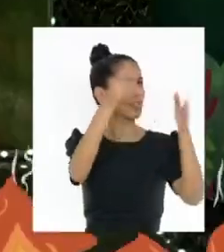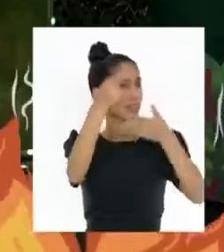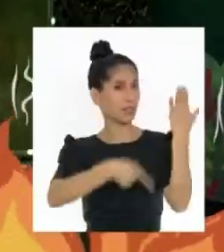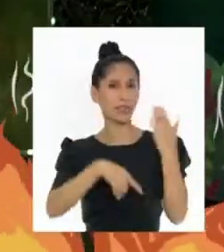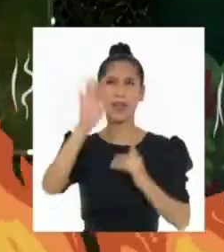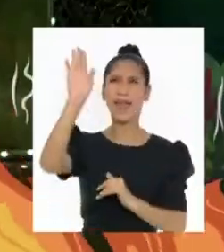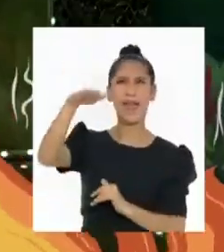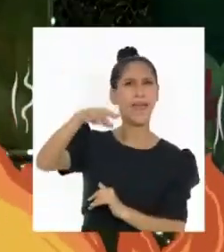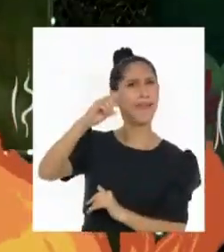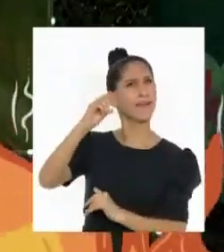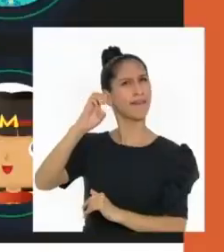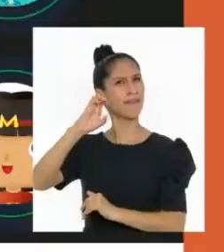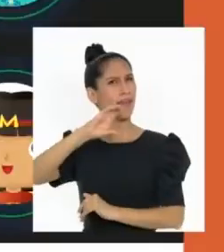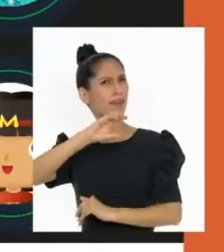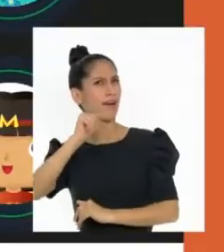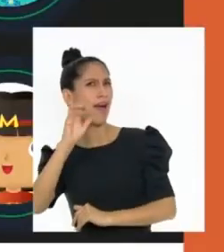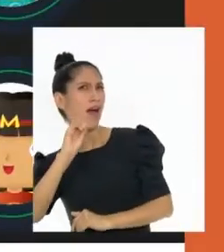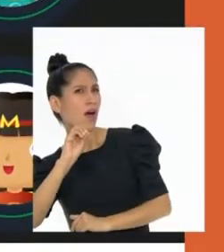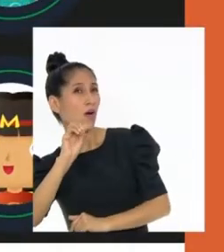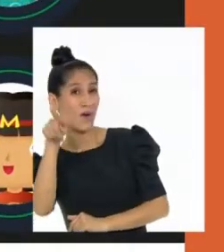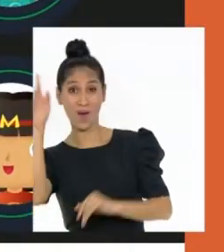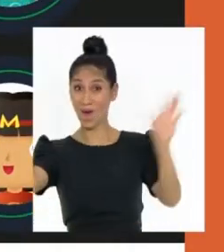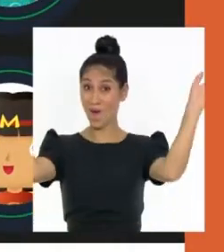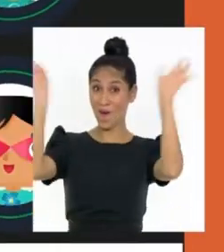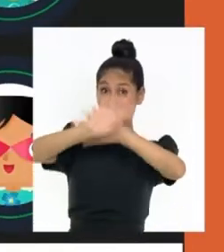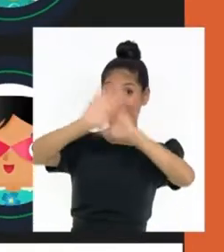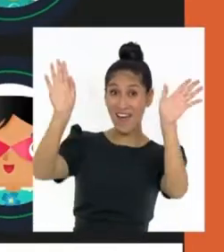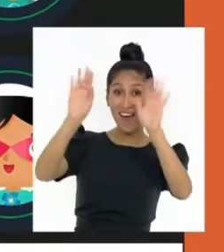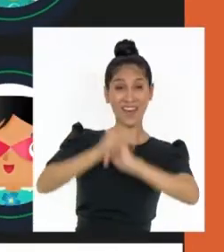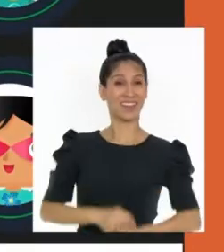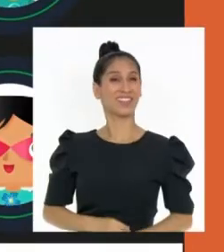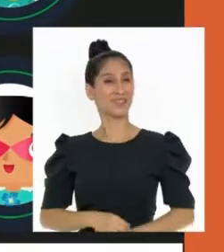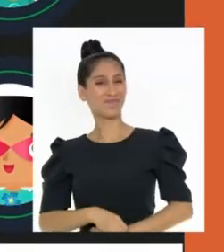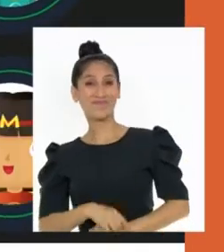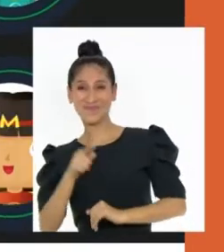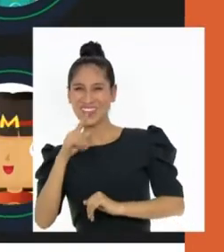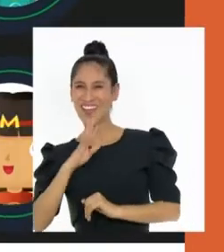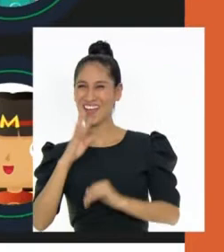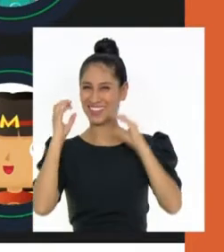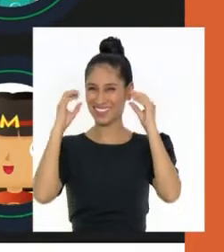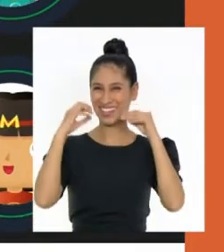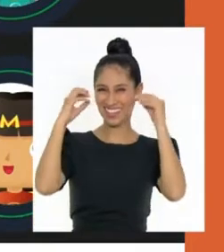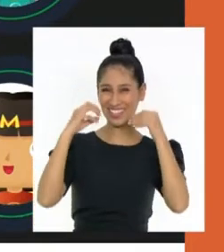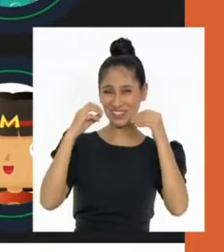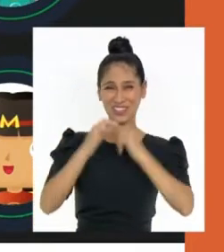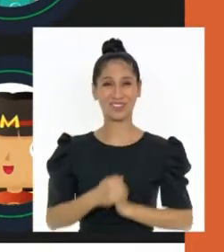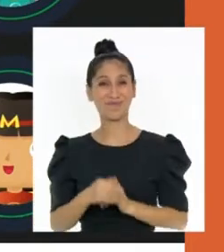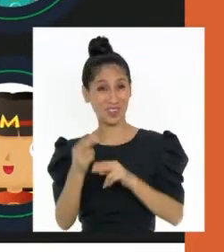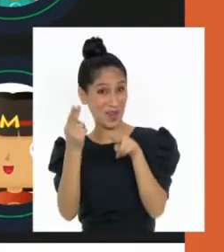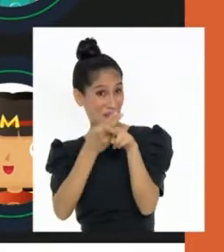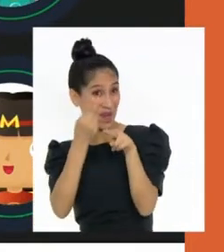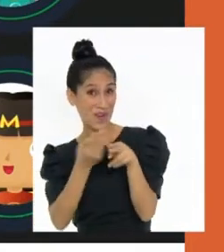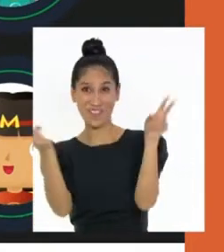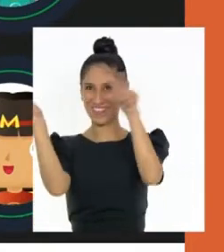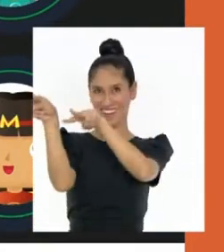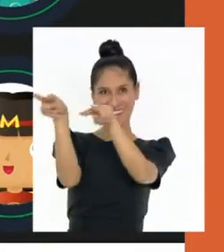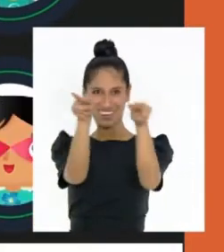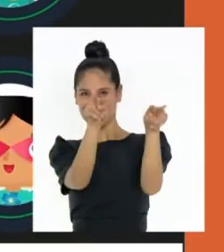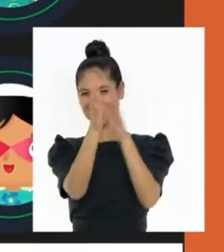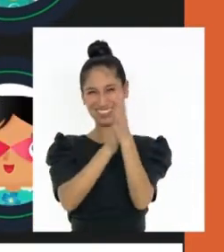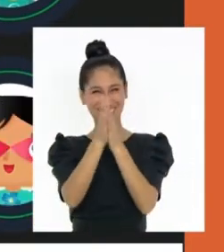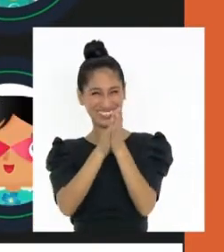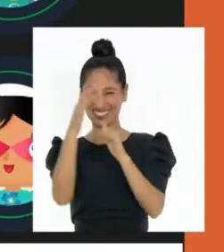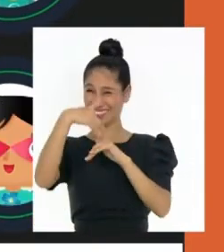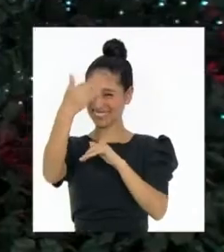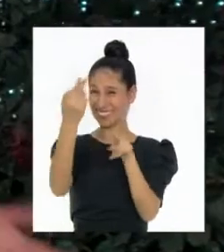ahí? ¡Hola! ¿Y Maynaya? Maniahuatipa. ¡Ya pronto te podremos ver! ¡Qué emoción!